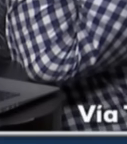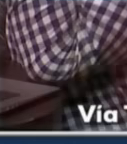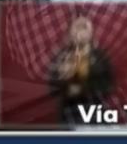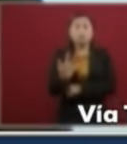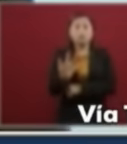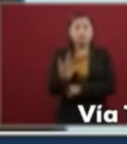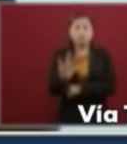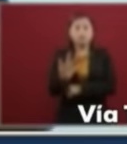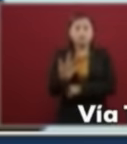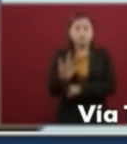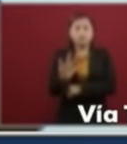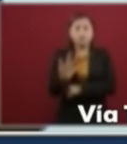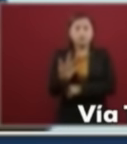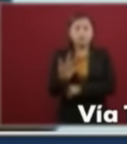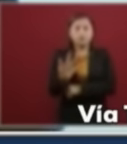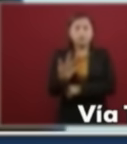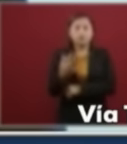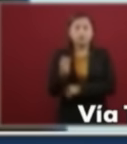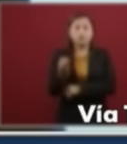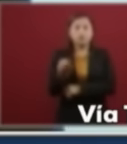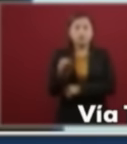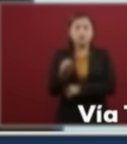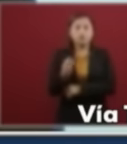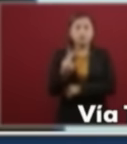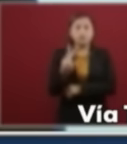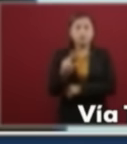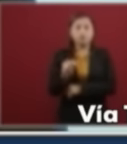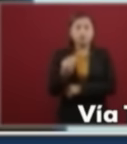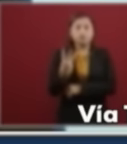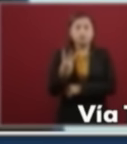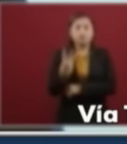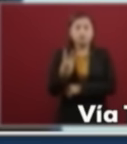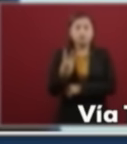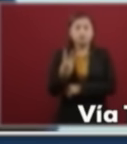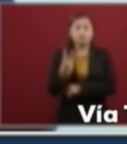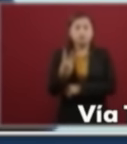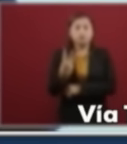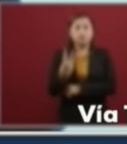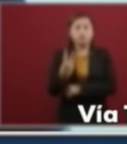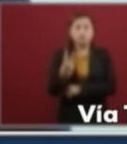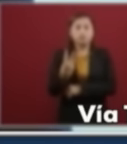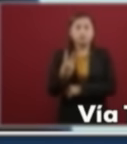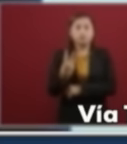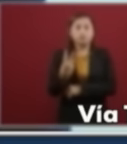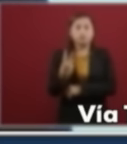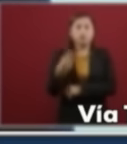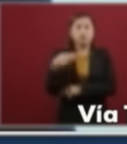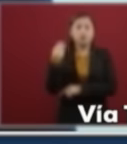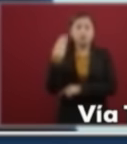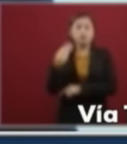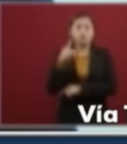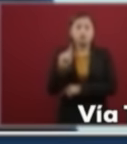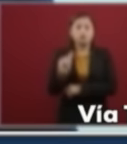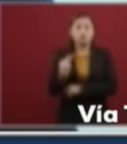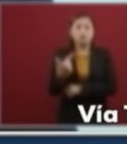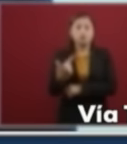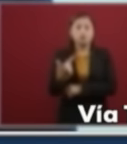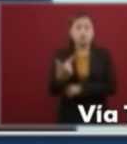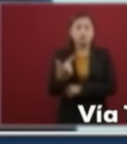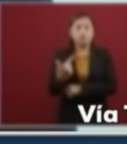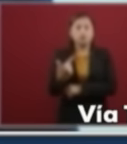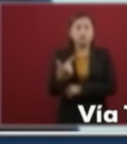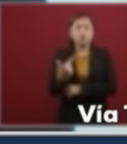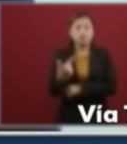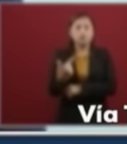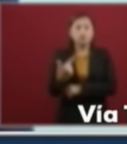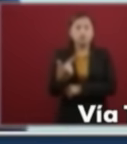hacen, es crítica periodística, aunque no se quieran definir como periodistas. Así que hay mucho que aprender de lo que hacen ustedes y de cómo el humor